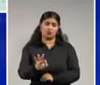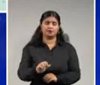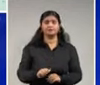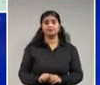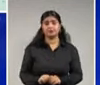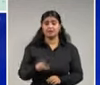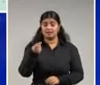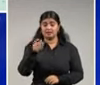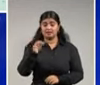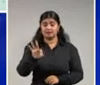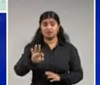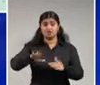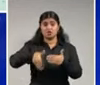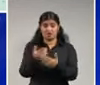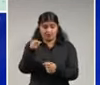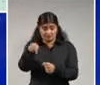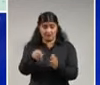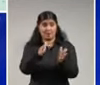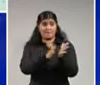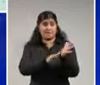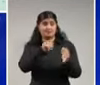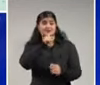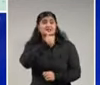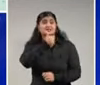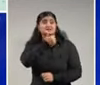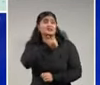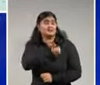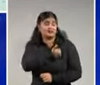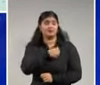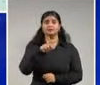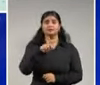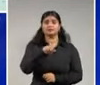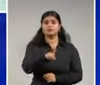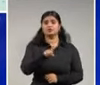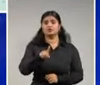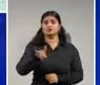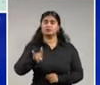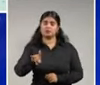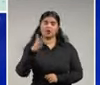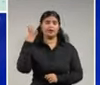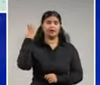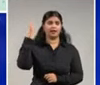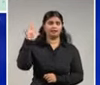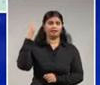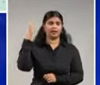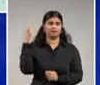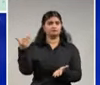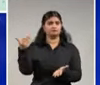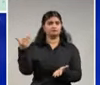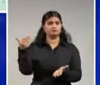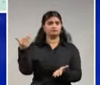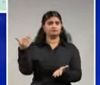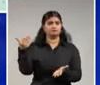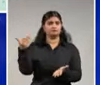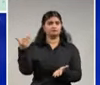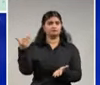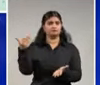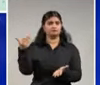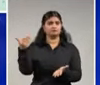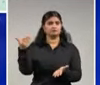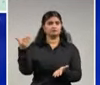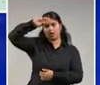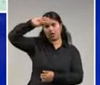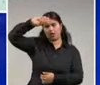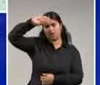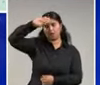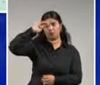mes de diciembre se reportan 119 casos importados. Indiscutiblemente, y lo